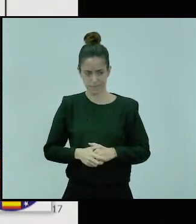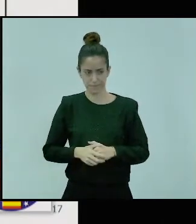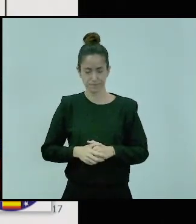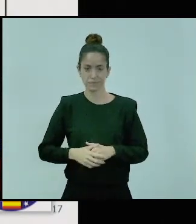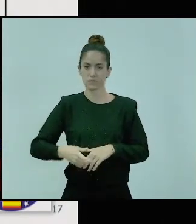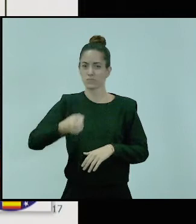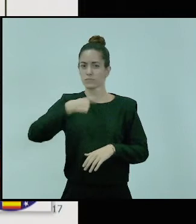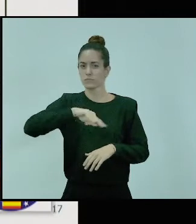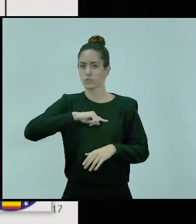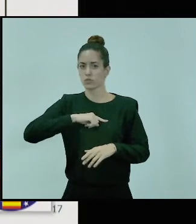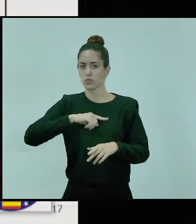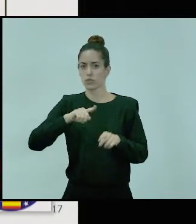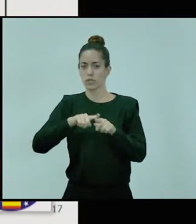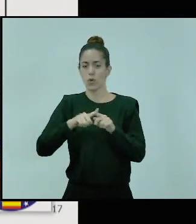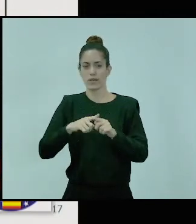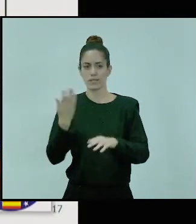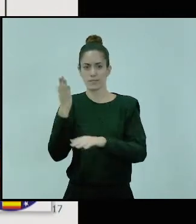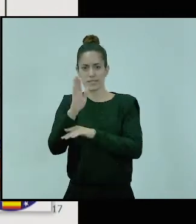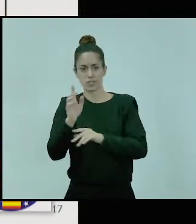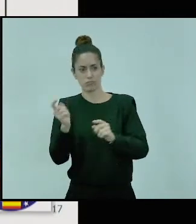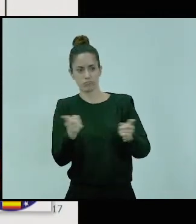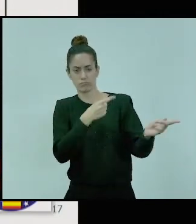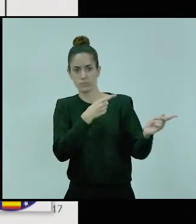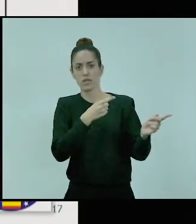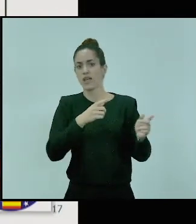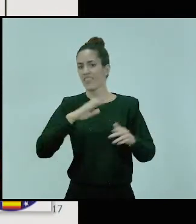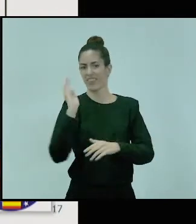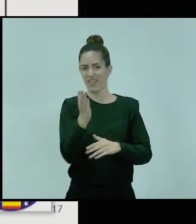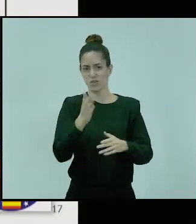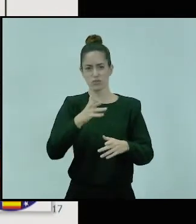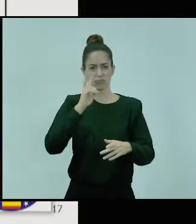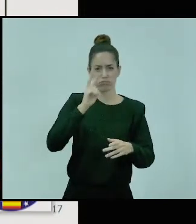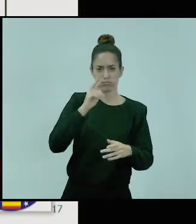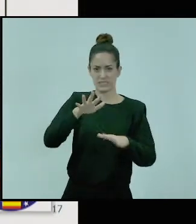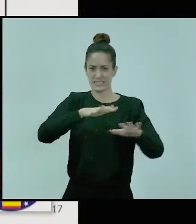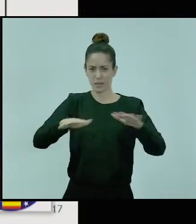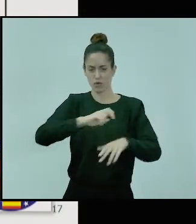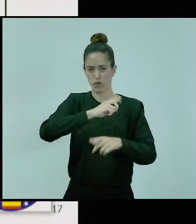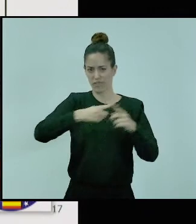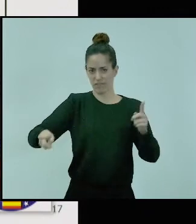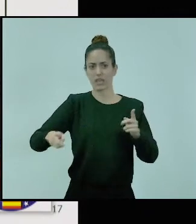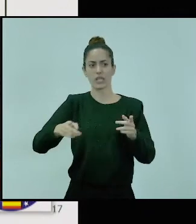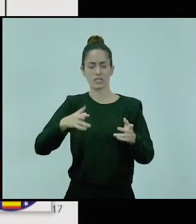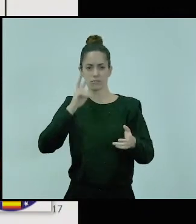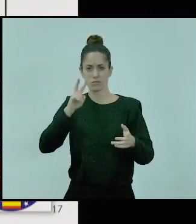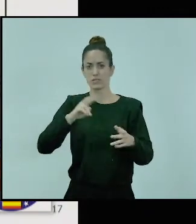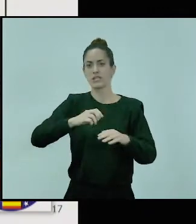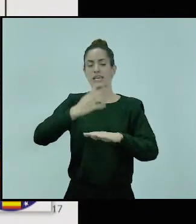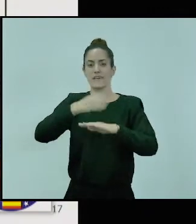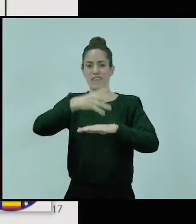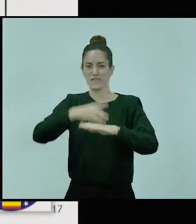Nosotros hicimos esta clasificación de aquí, de todos los daños que observamos en diferentes terremotos afectando